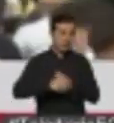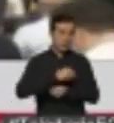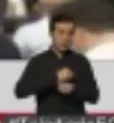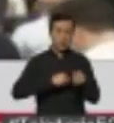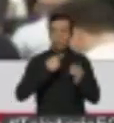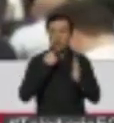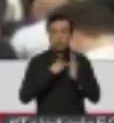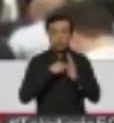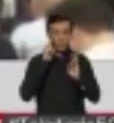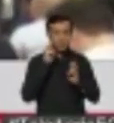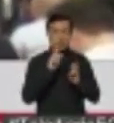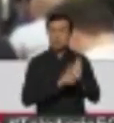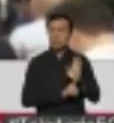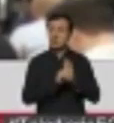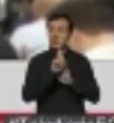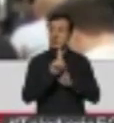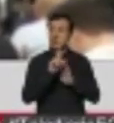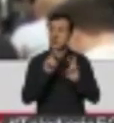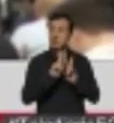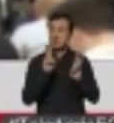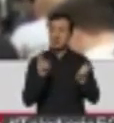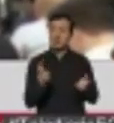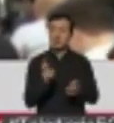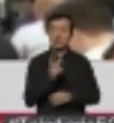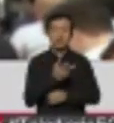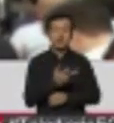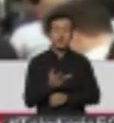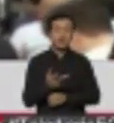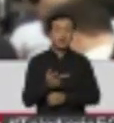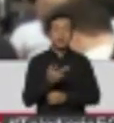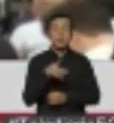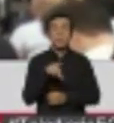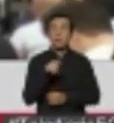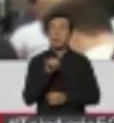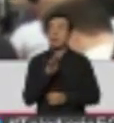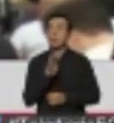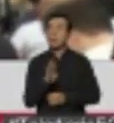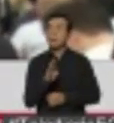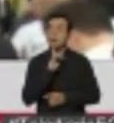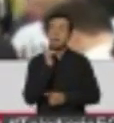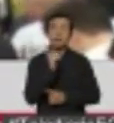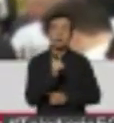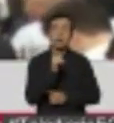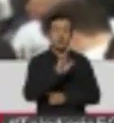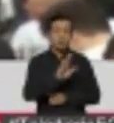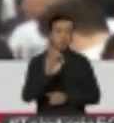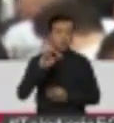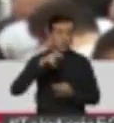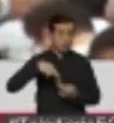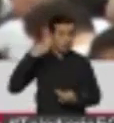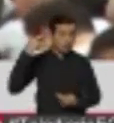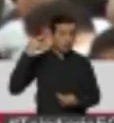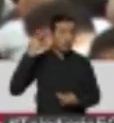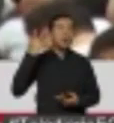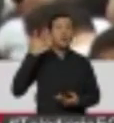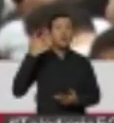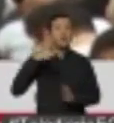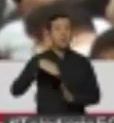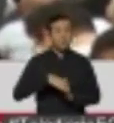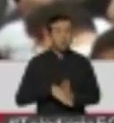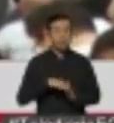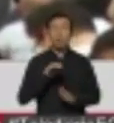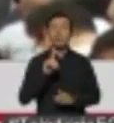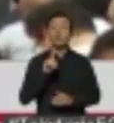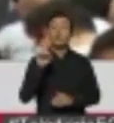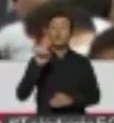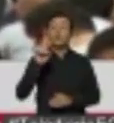por ejemplo, investigación y desarrollo con respecto al Producto Interno Bruto, igual que el resto de la región, está muy por debajo del